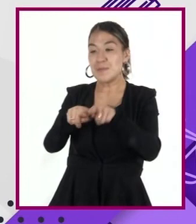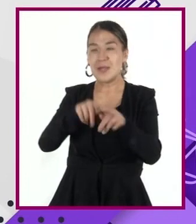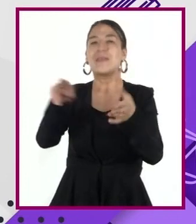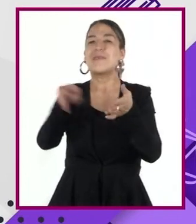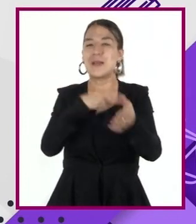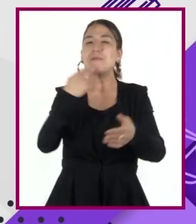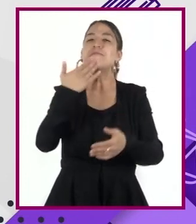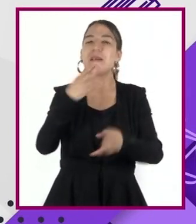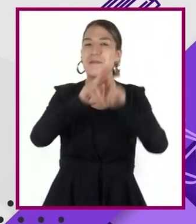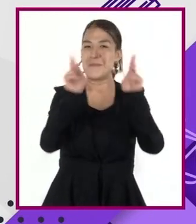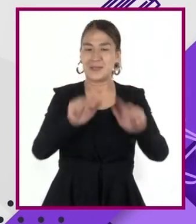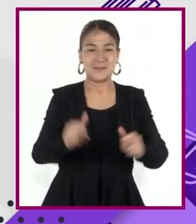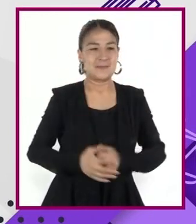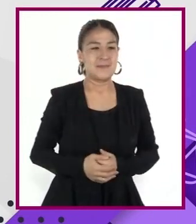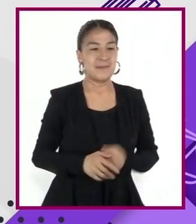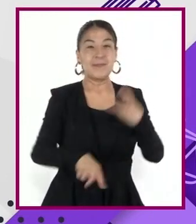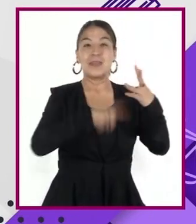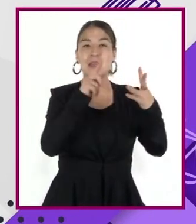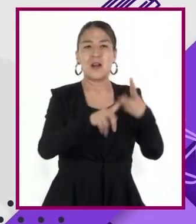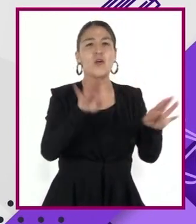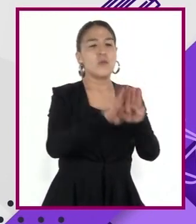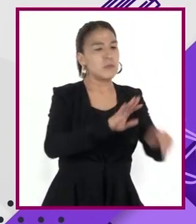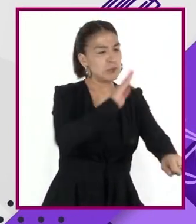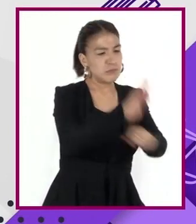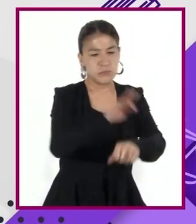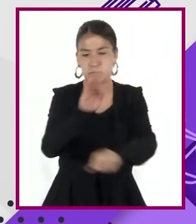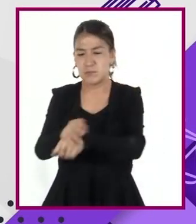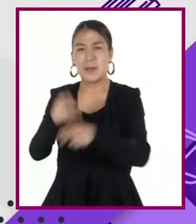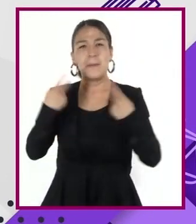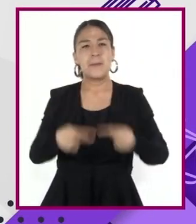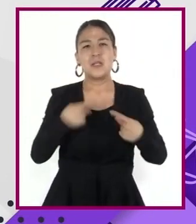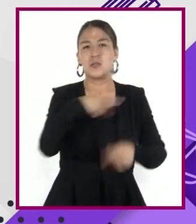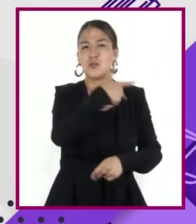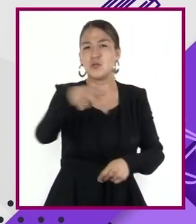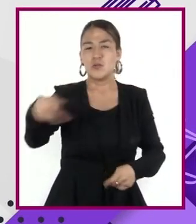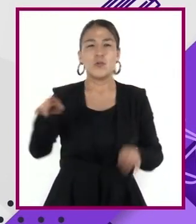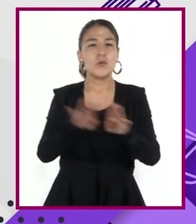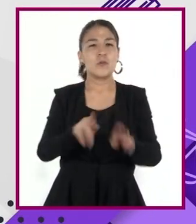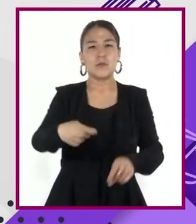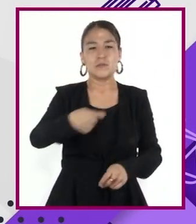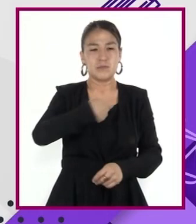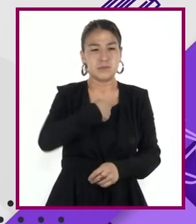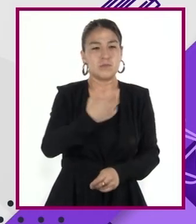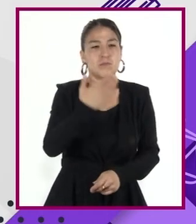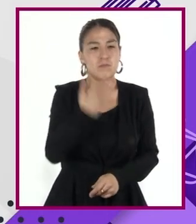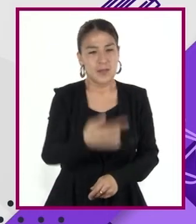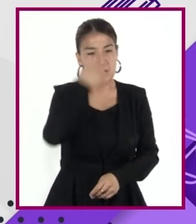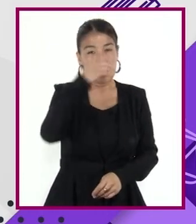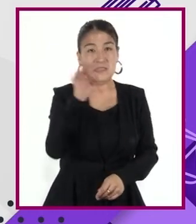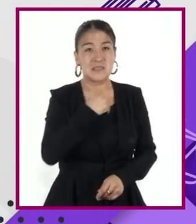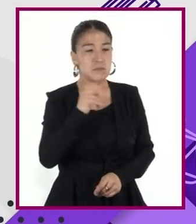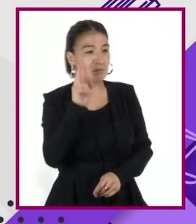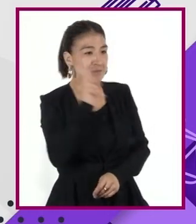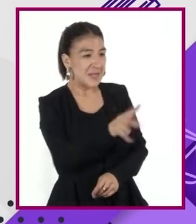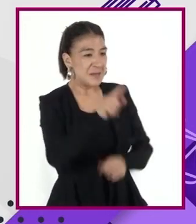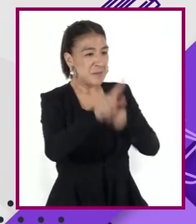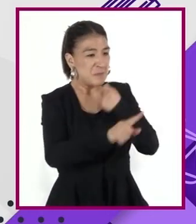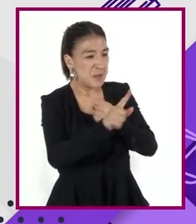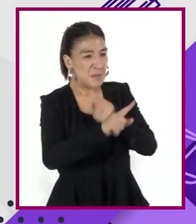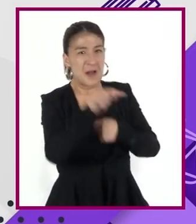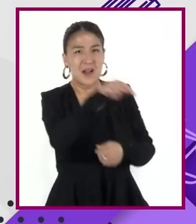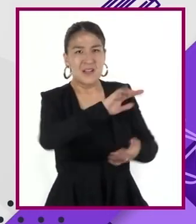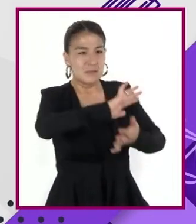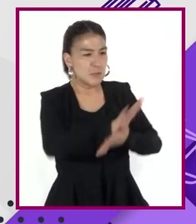3. Defender la dignidad de las personas por medio del diálogo y la asertividad cuando observes violencia o discriminación